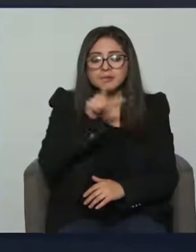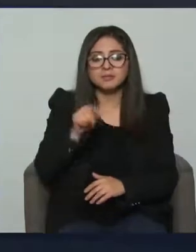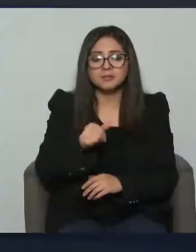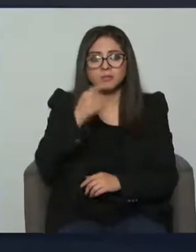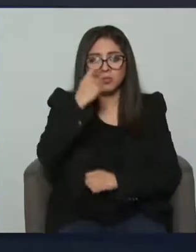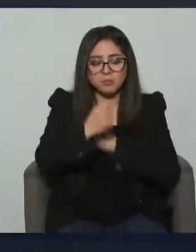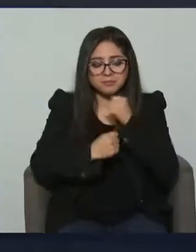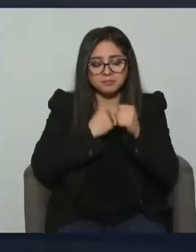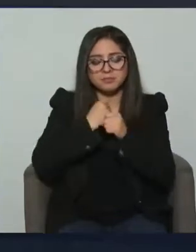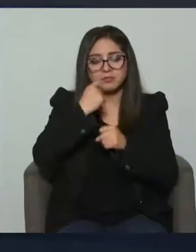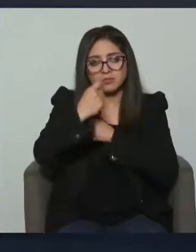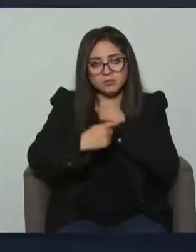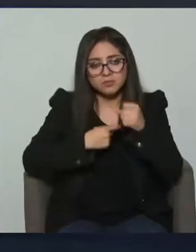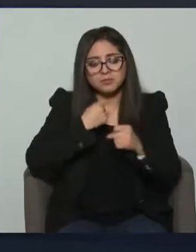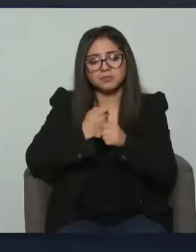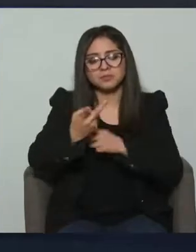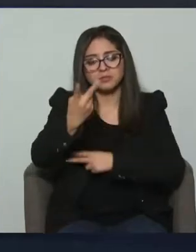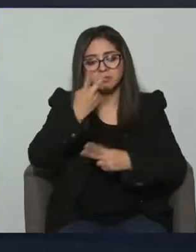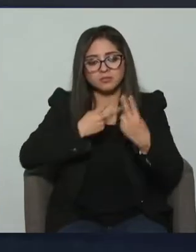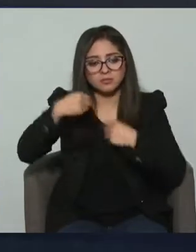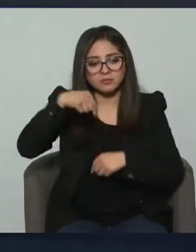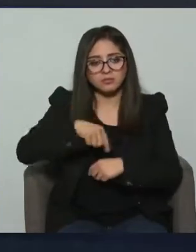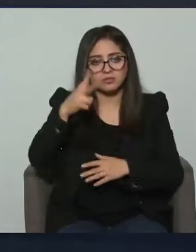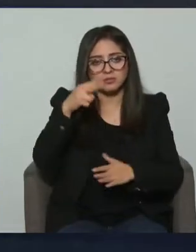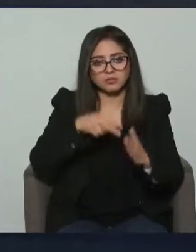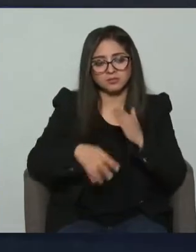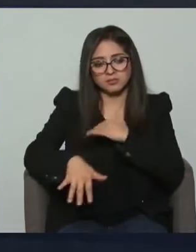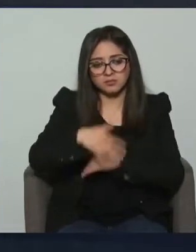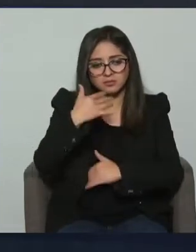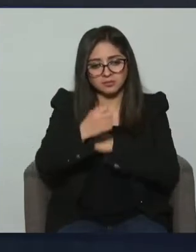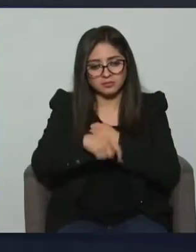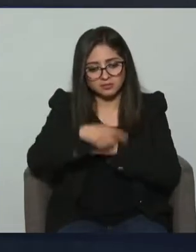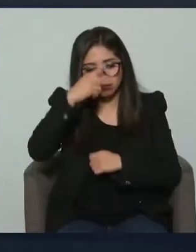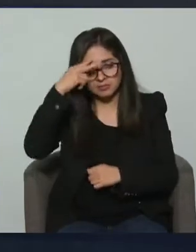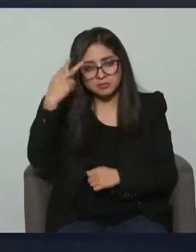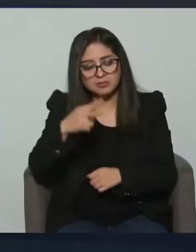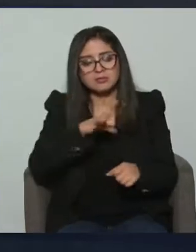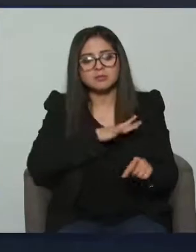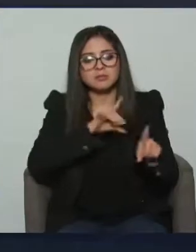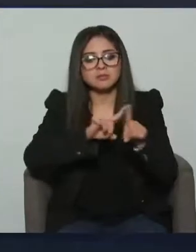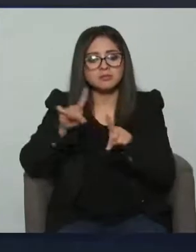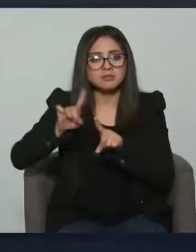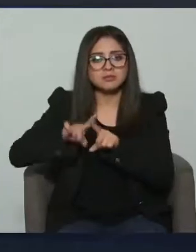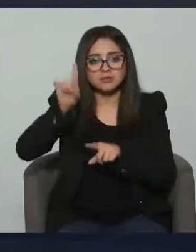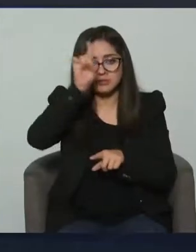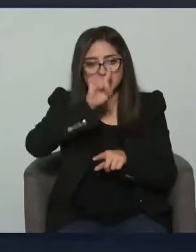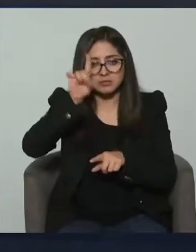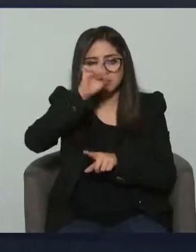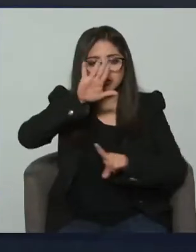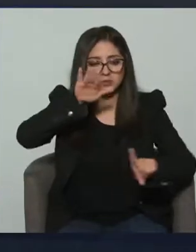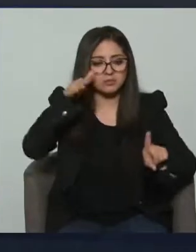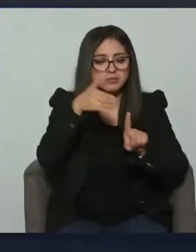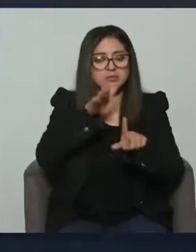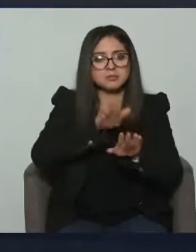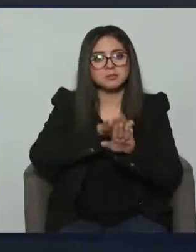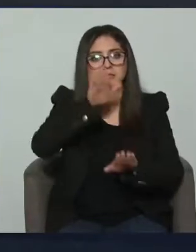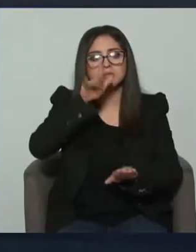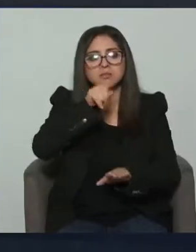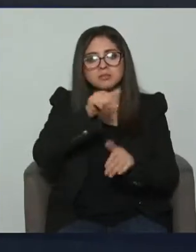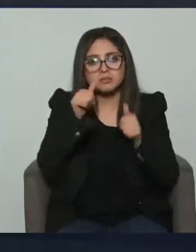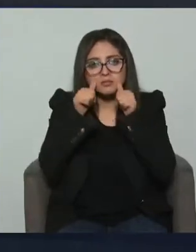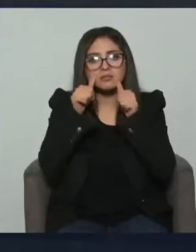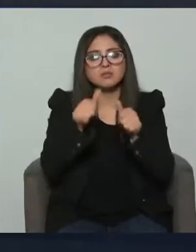convención como evaluar. Esto pasó en 2015 en México, dejó una serie de recomendaciones y que obviamente estaban muy enfocadas a crear, sobre todo en